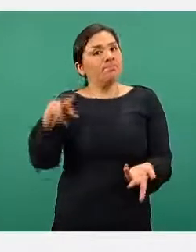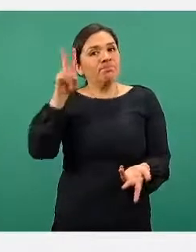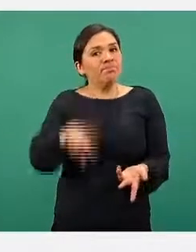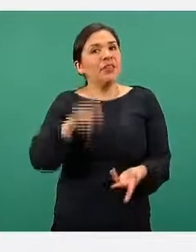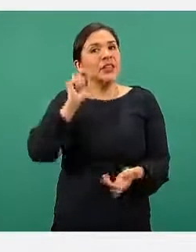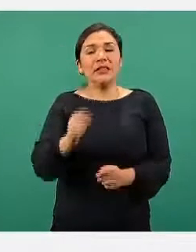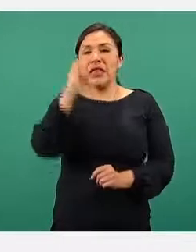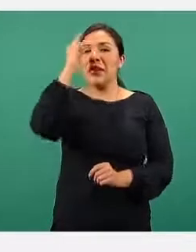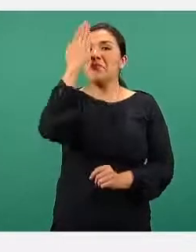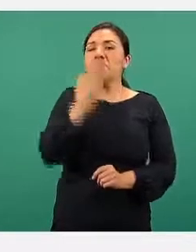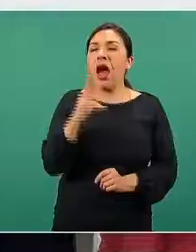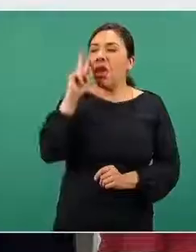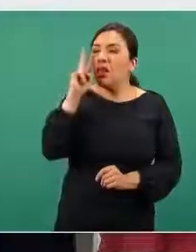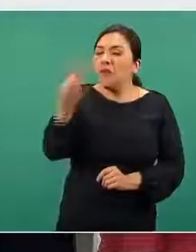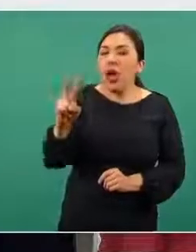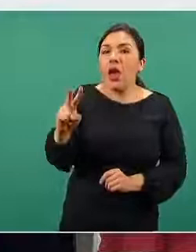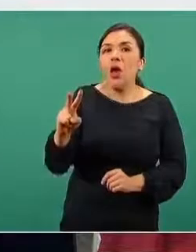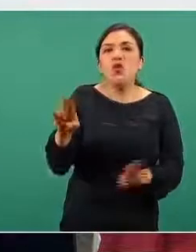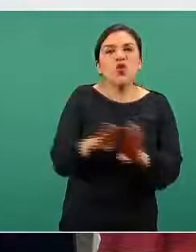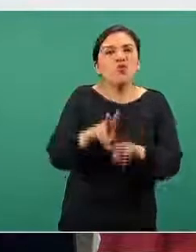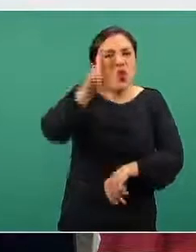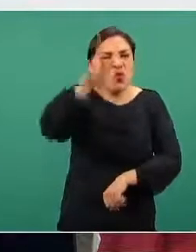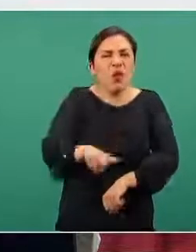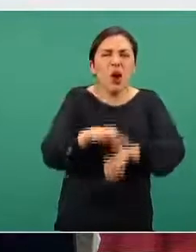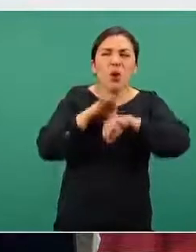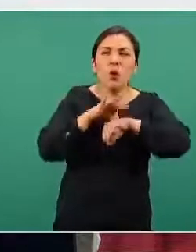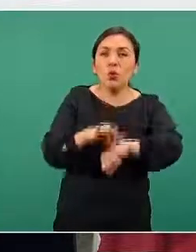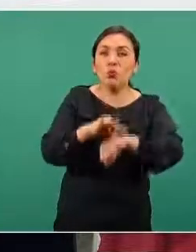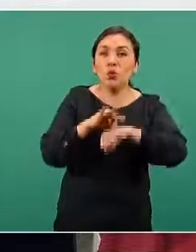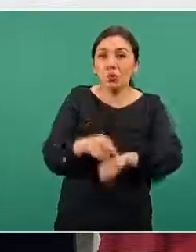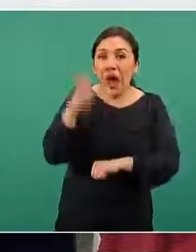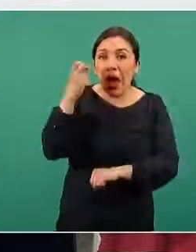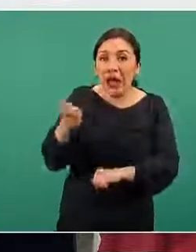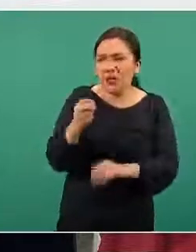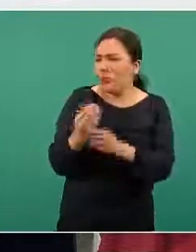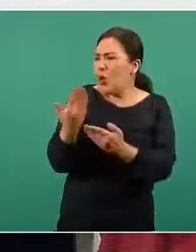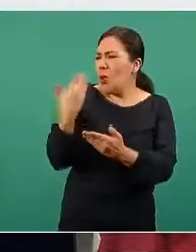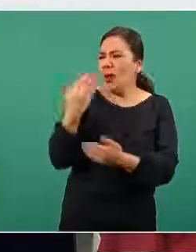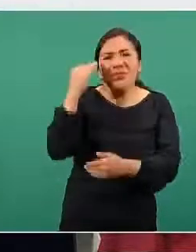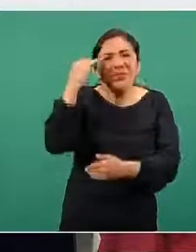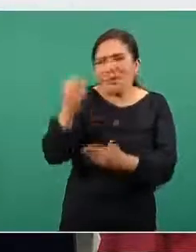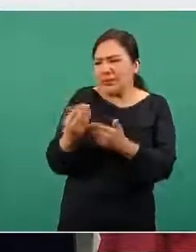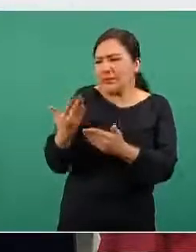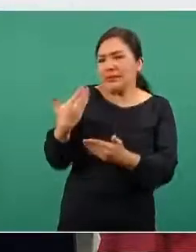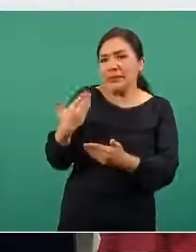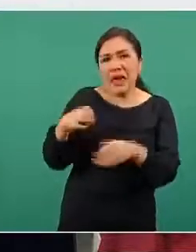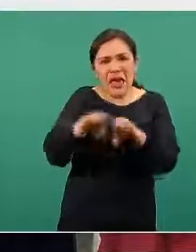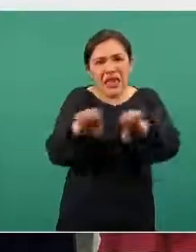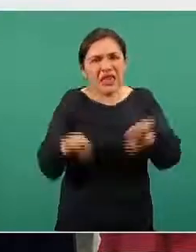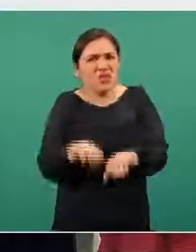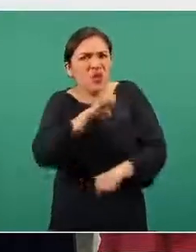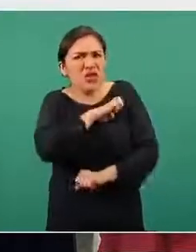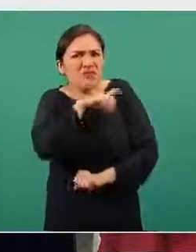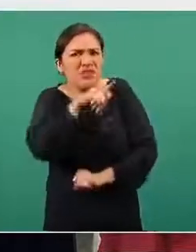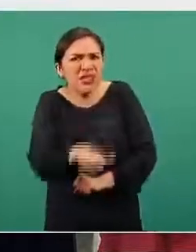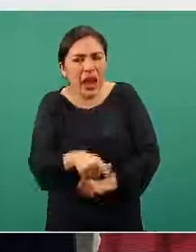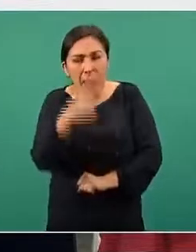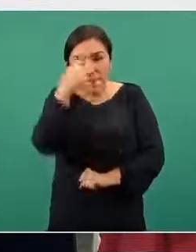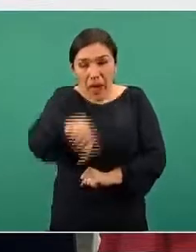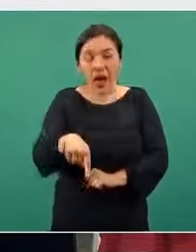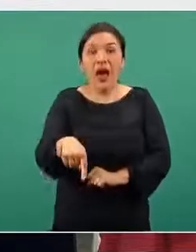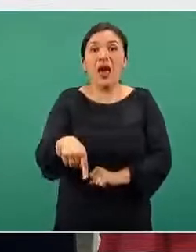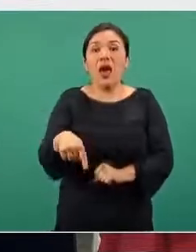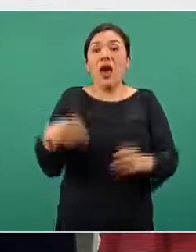son imágenes verídicas, reales, de hace unos meses, equipos especiales para